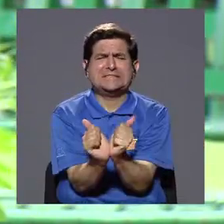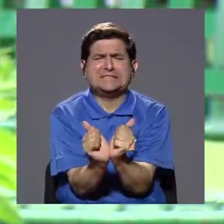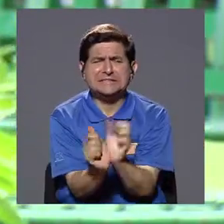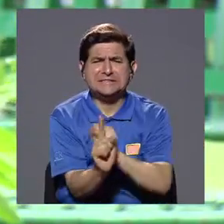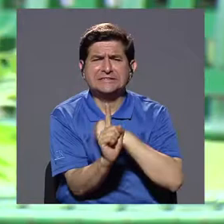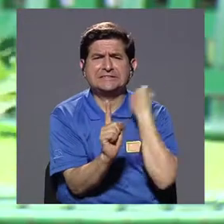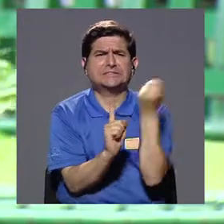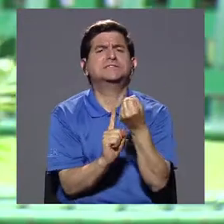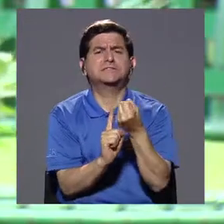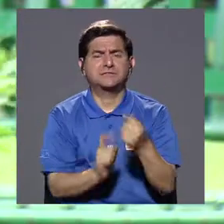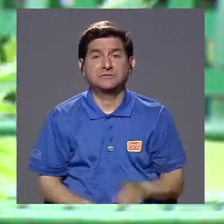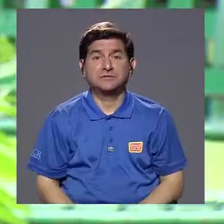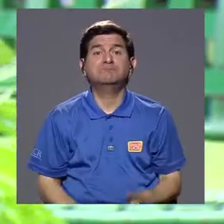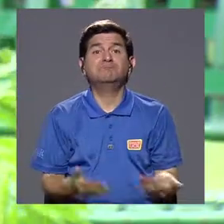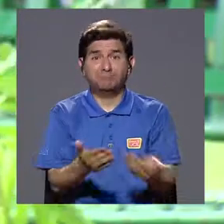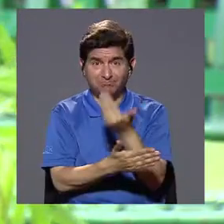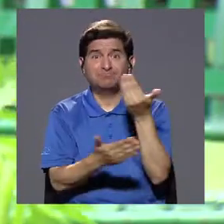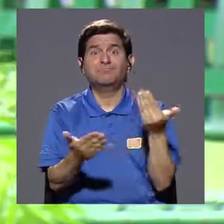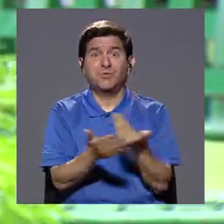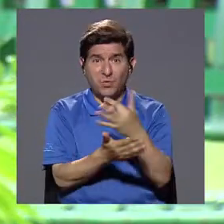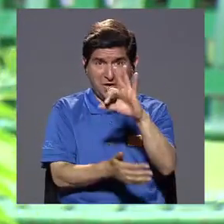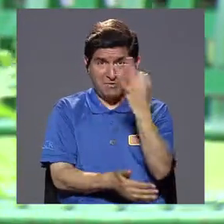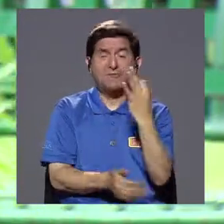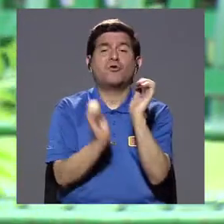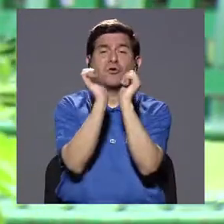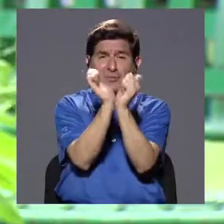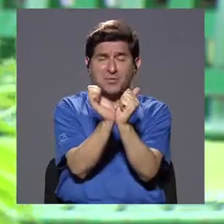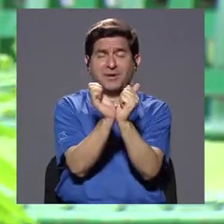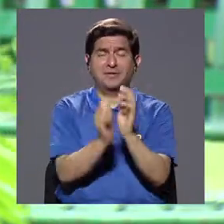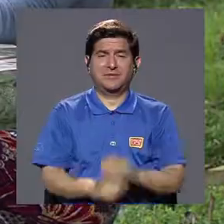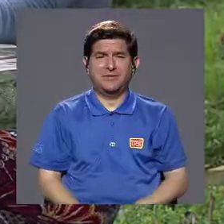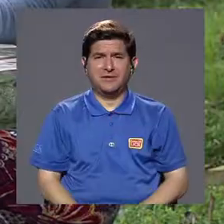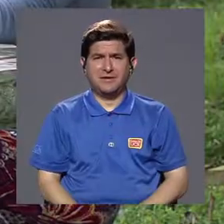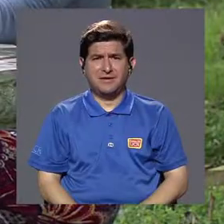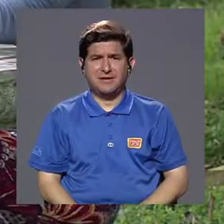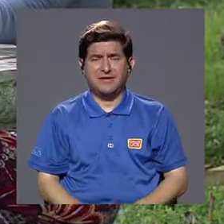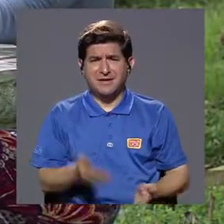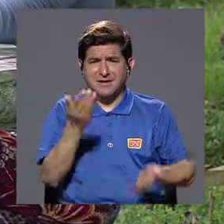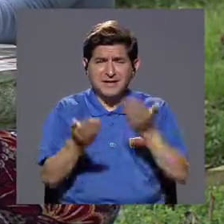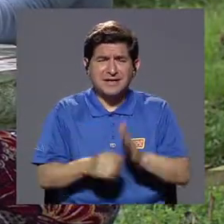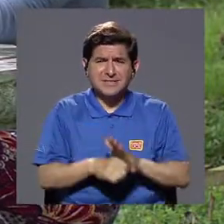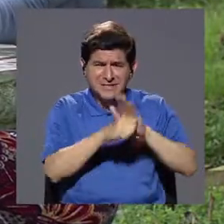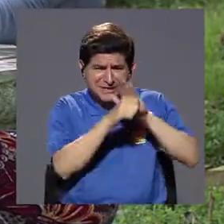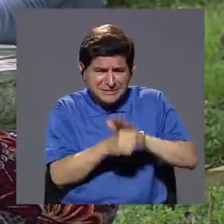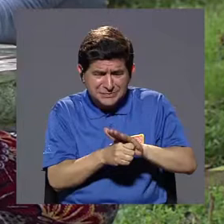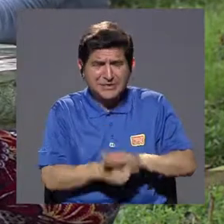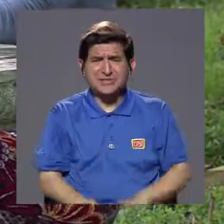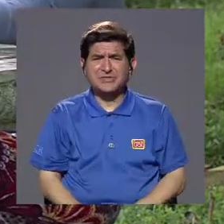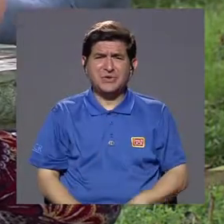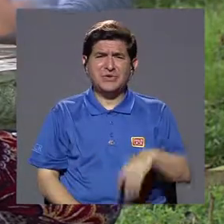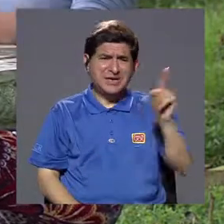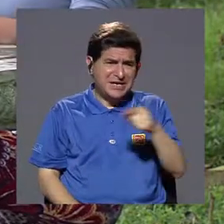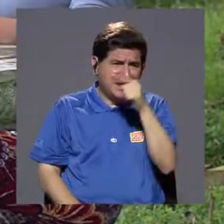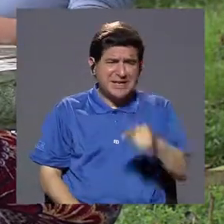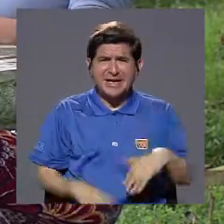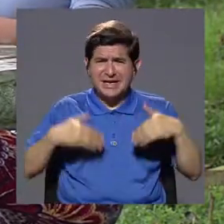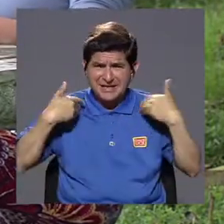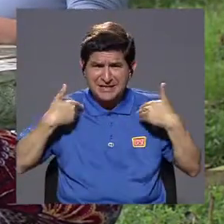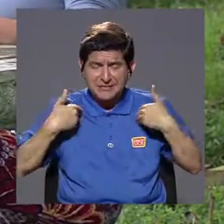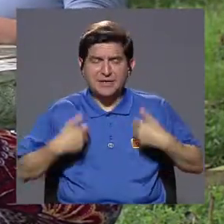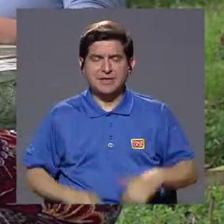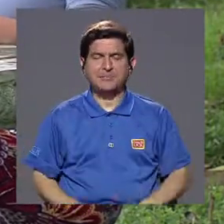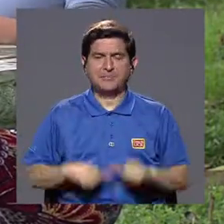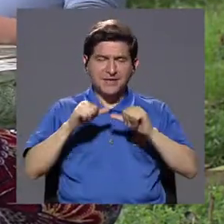pudiera ser una nueva forma de esclavitud o depresión que nos quite un poco de la felicidad estados y eso lo